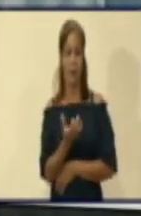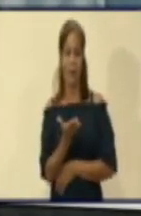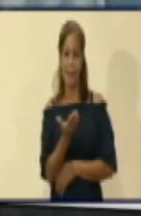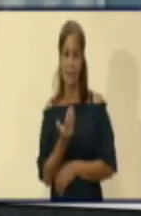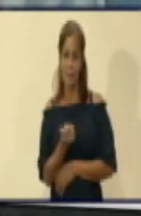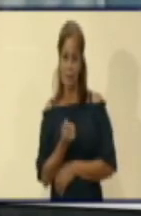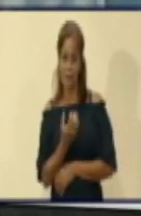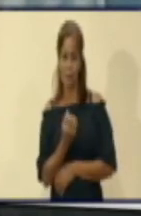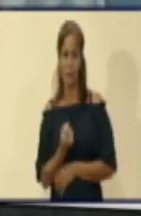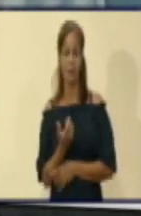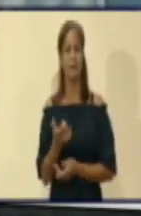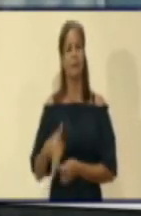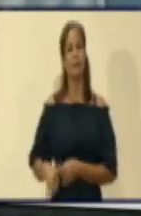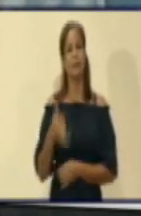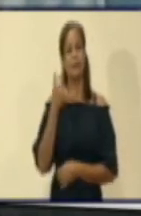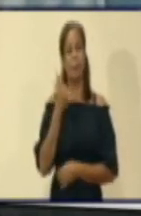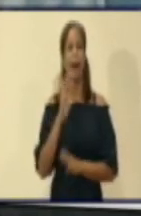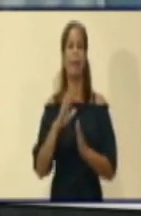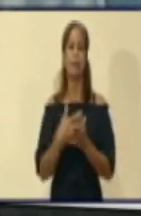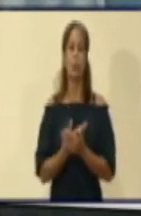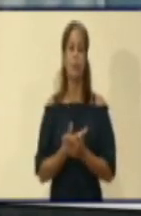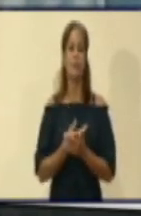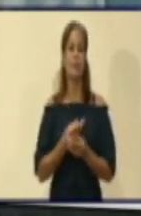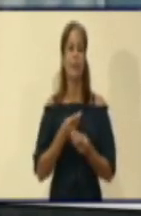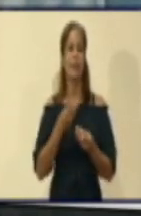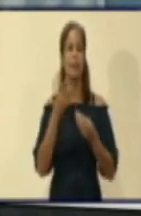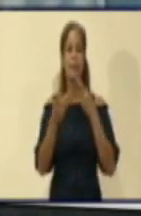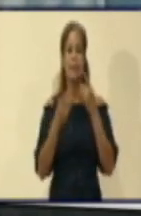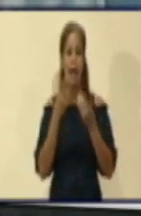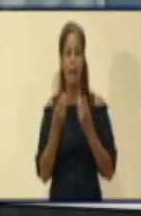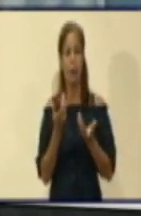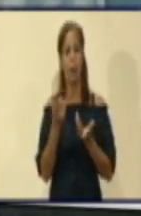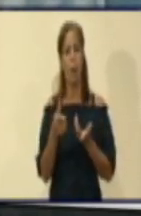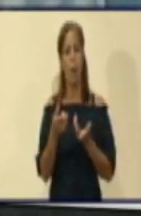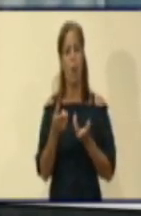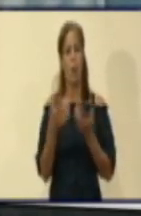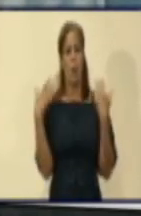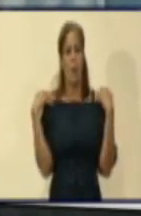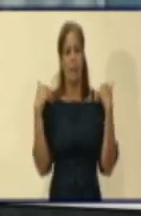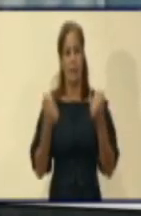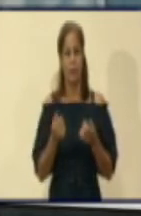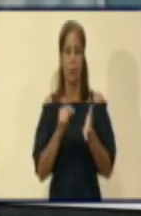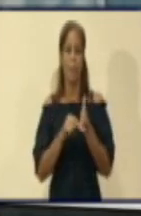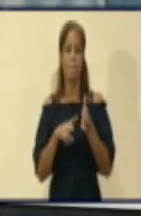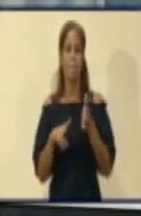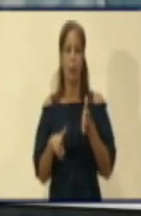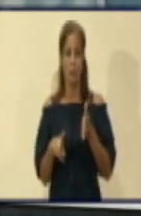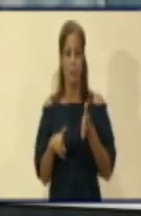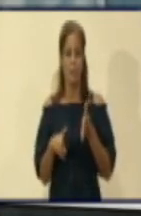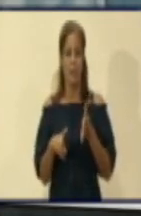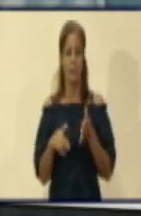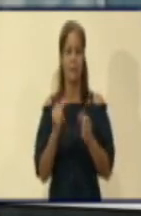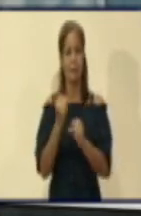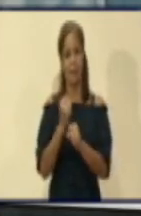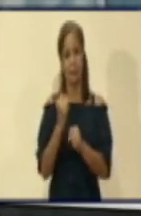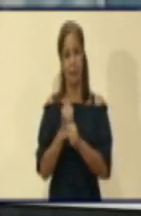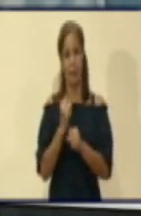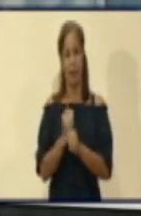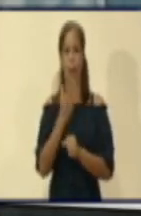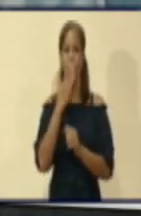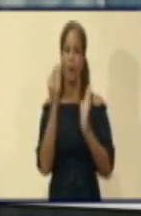momento. Vamos al diálogo con la compañera Yania Columbier, directora provincial de Trabajo. Yania, buenas tardes,